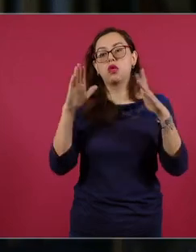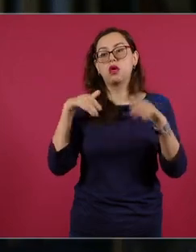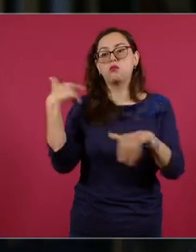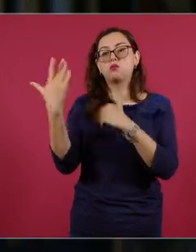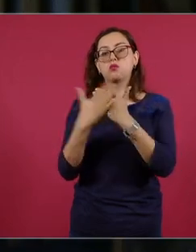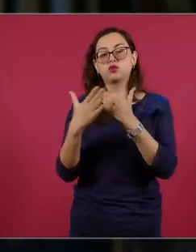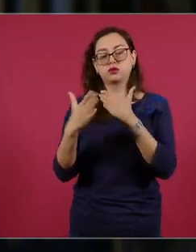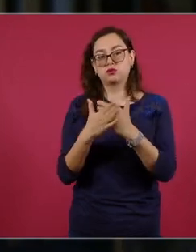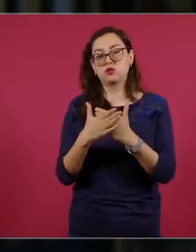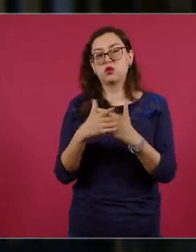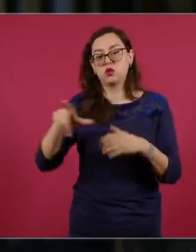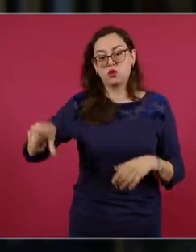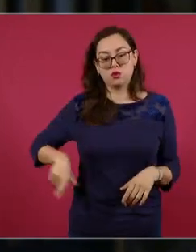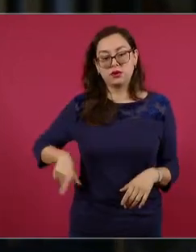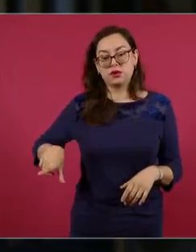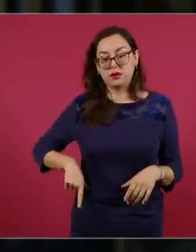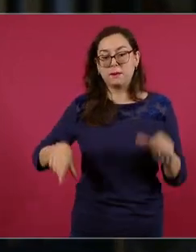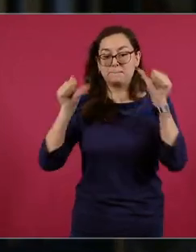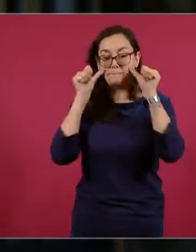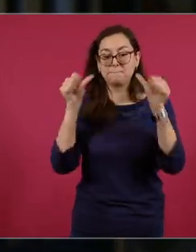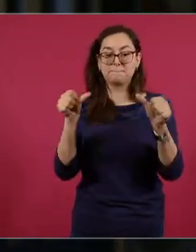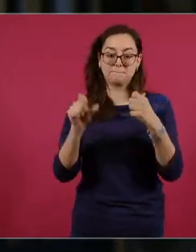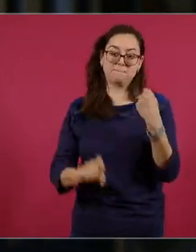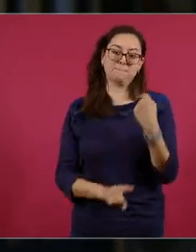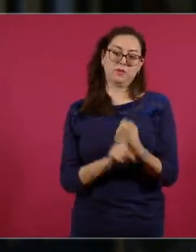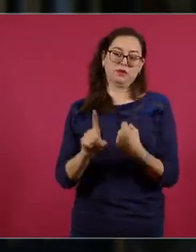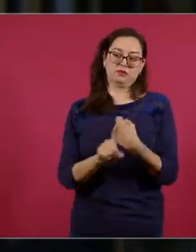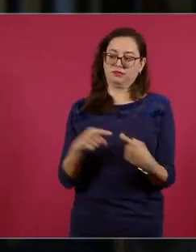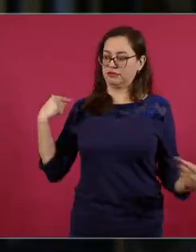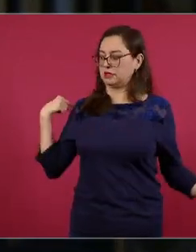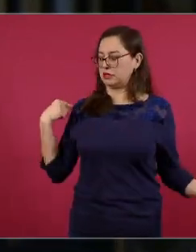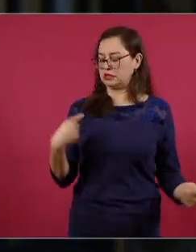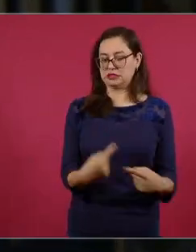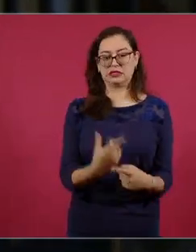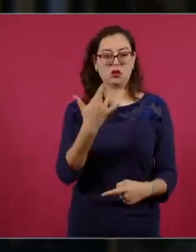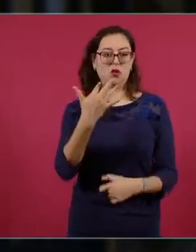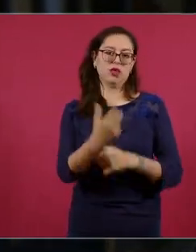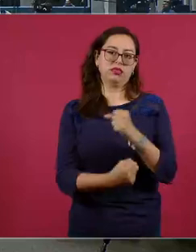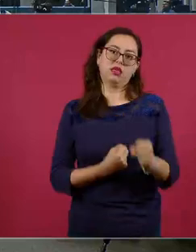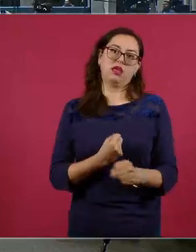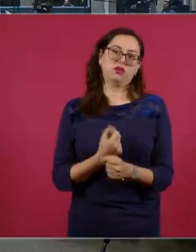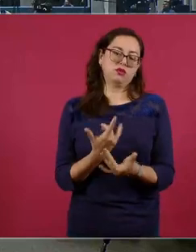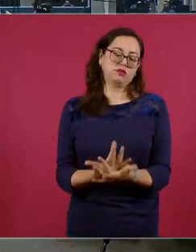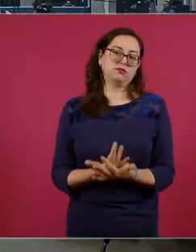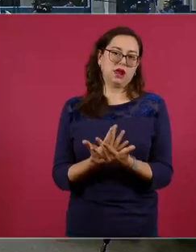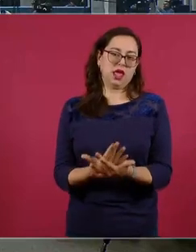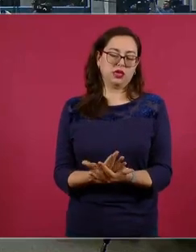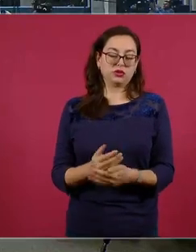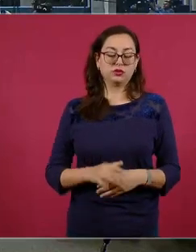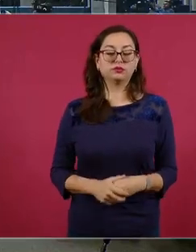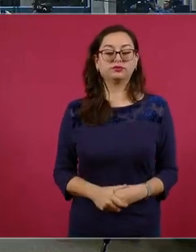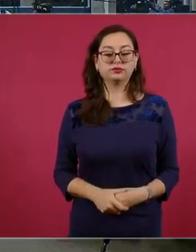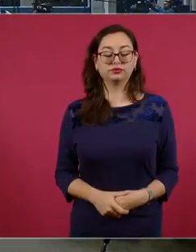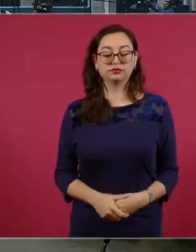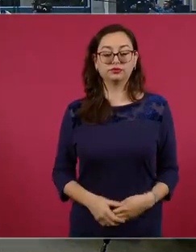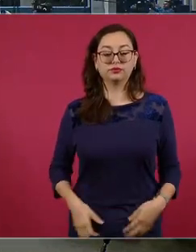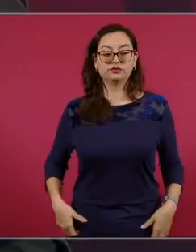manera ellos ya puedan pues salir de este caos que durante más de 50 años han tenido, presidente. Bueno,